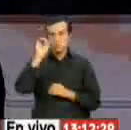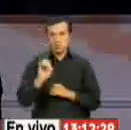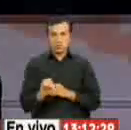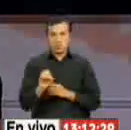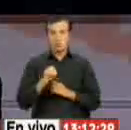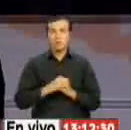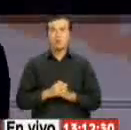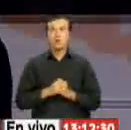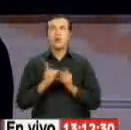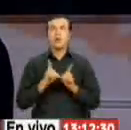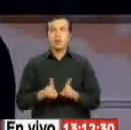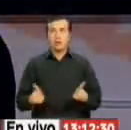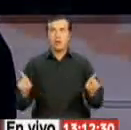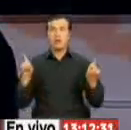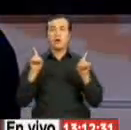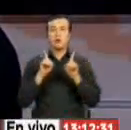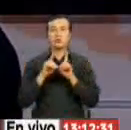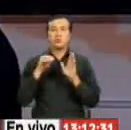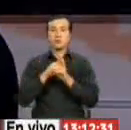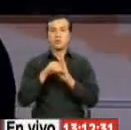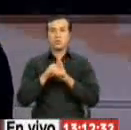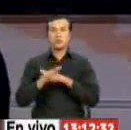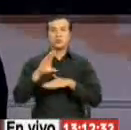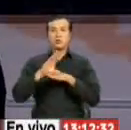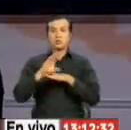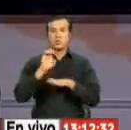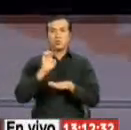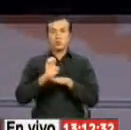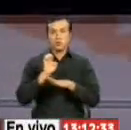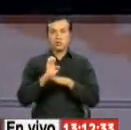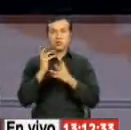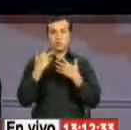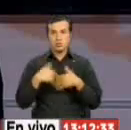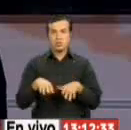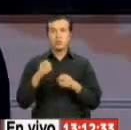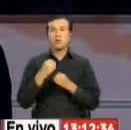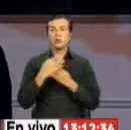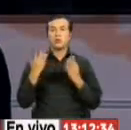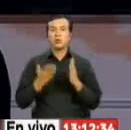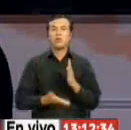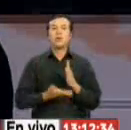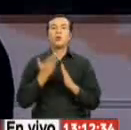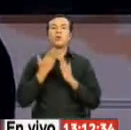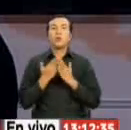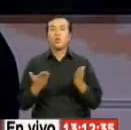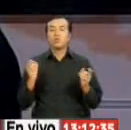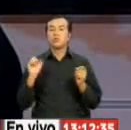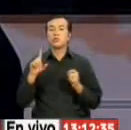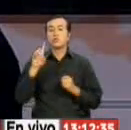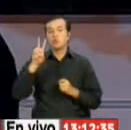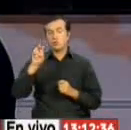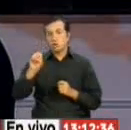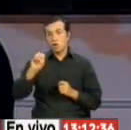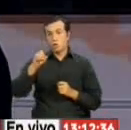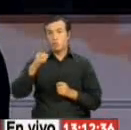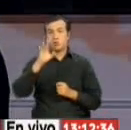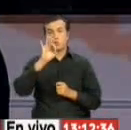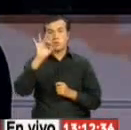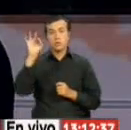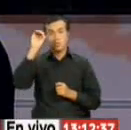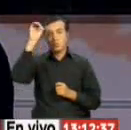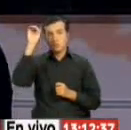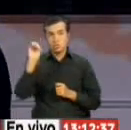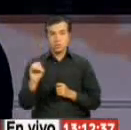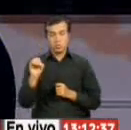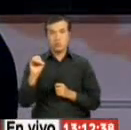según cifras arrojadas por el banco central del ecuador y una inflación del 0.99 por ciento